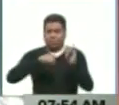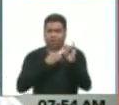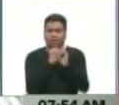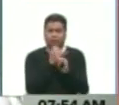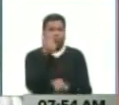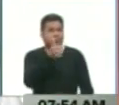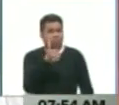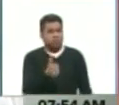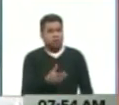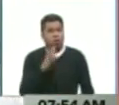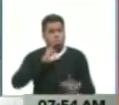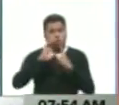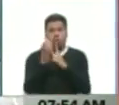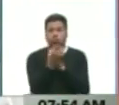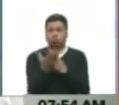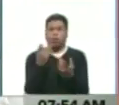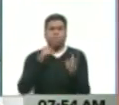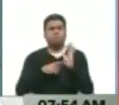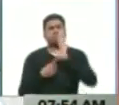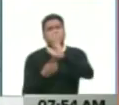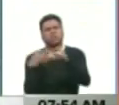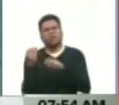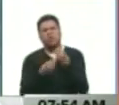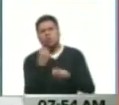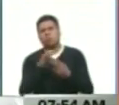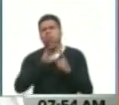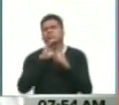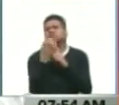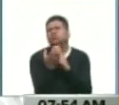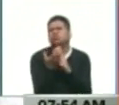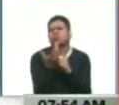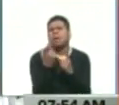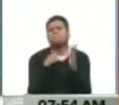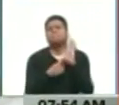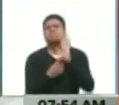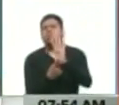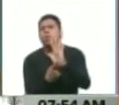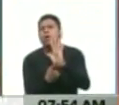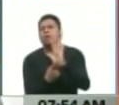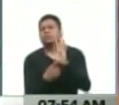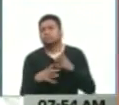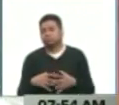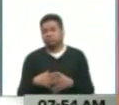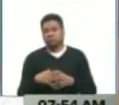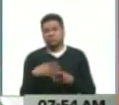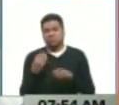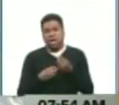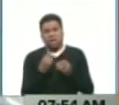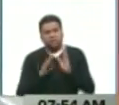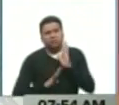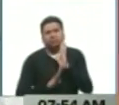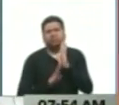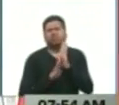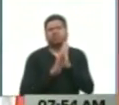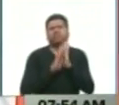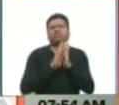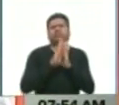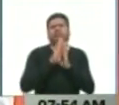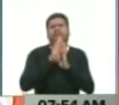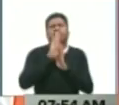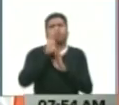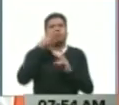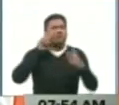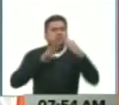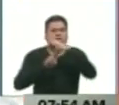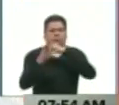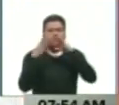que muestra cómo las culturas se complementan, cómo las culturas se enriquecen cuando se encuentran, y al mismo tiempo una visión social